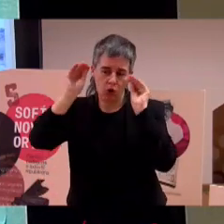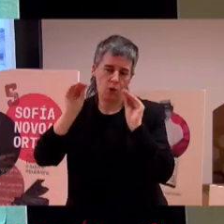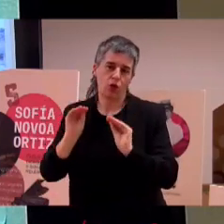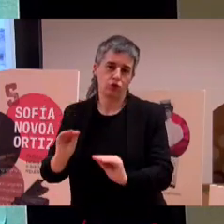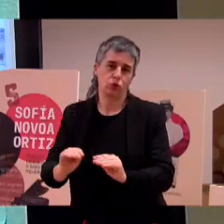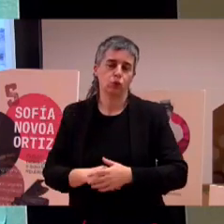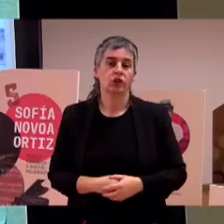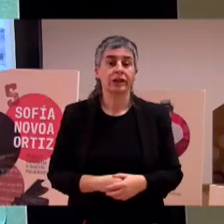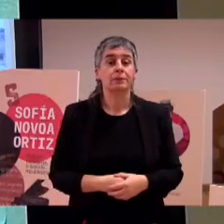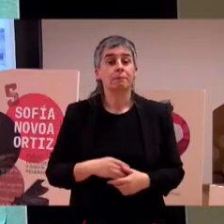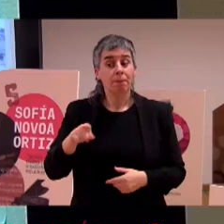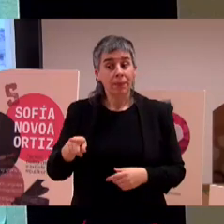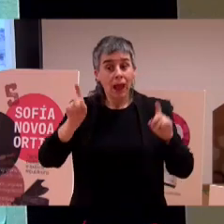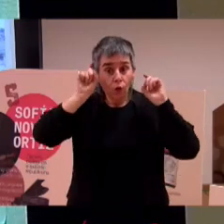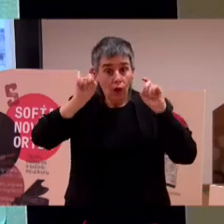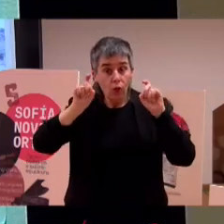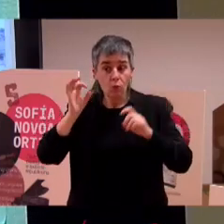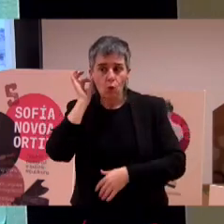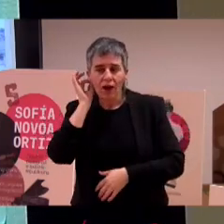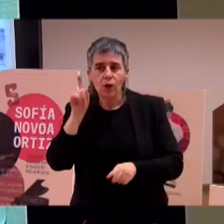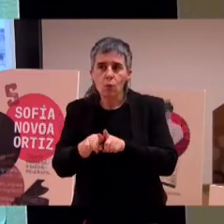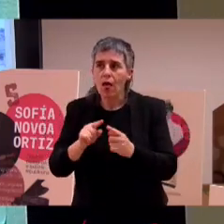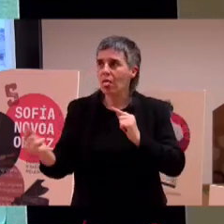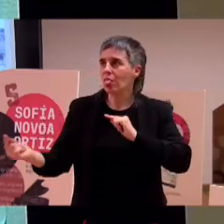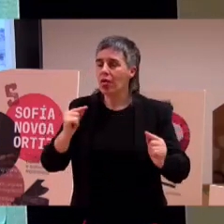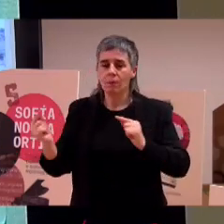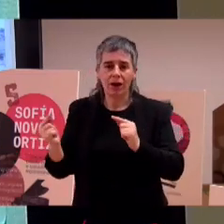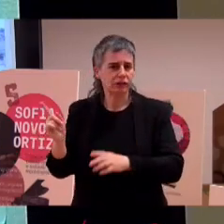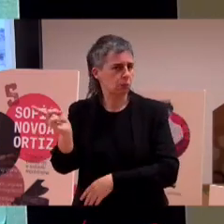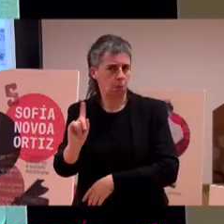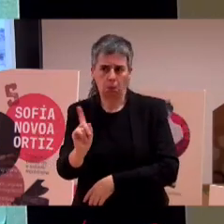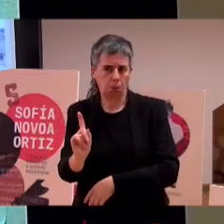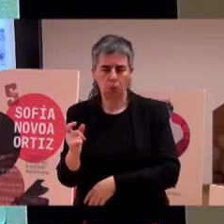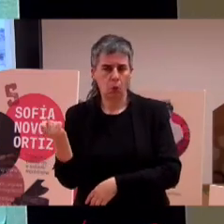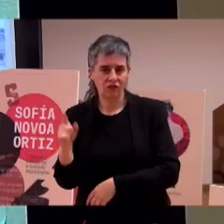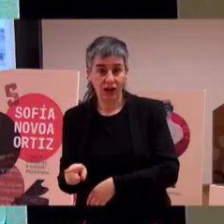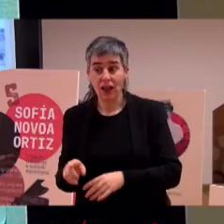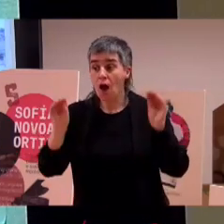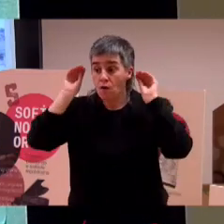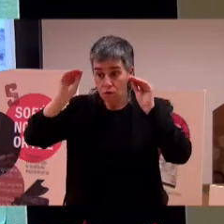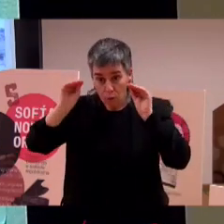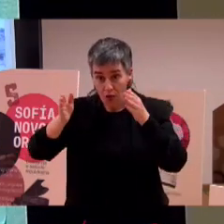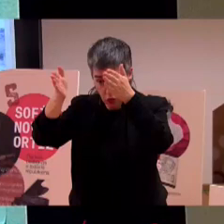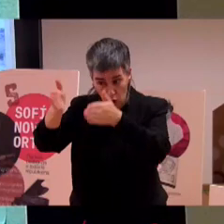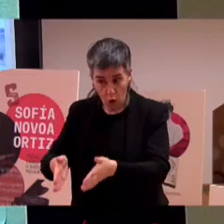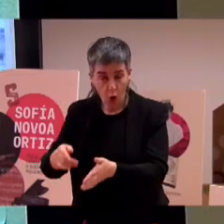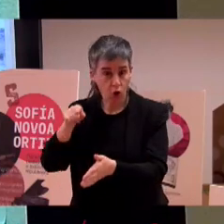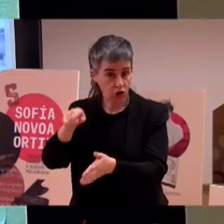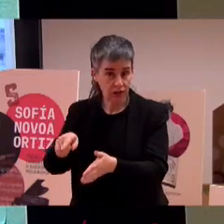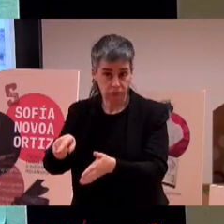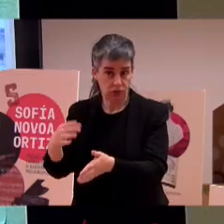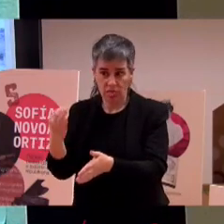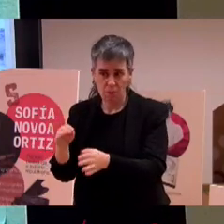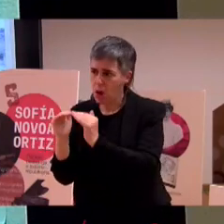a educación da muller xa non é unha cuestión a debate. E a formación de Sofía non só se considera en pé de igualdade a dos seus